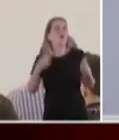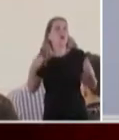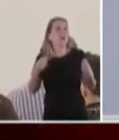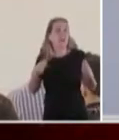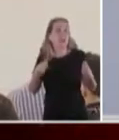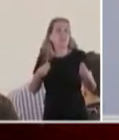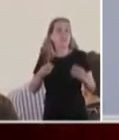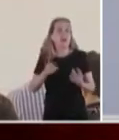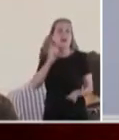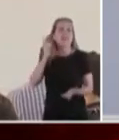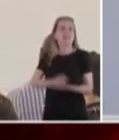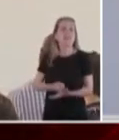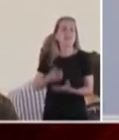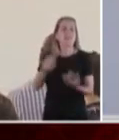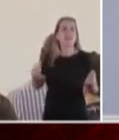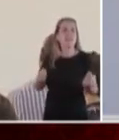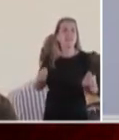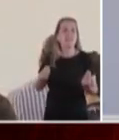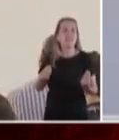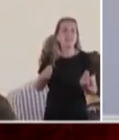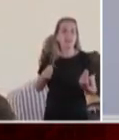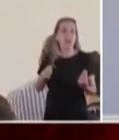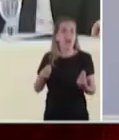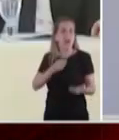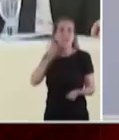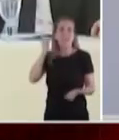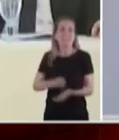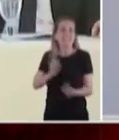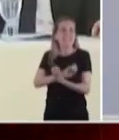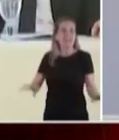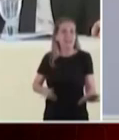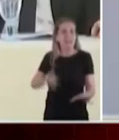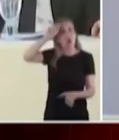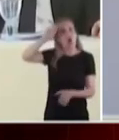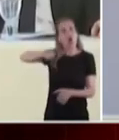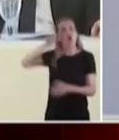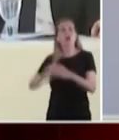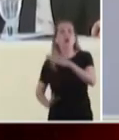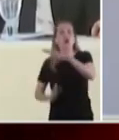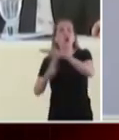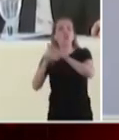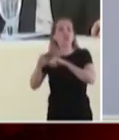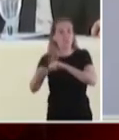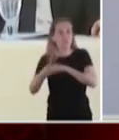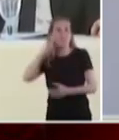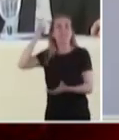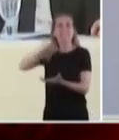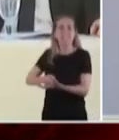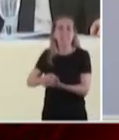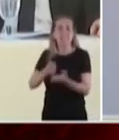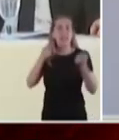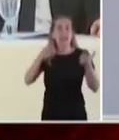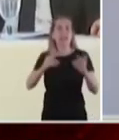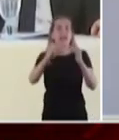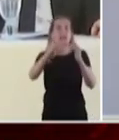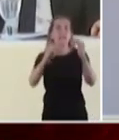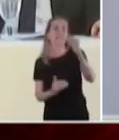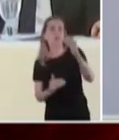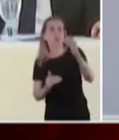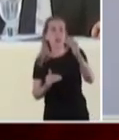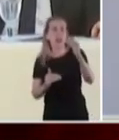usted no puede ser un orden judicial y menos una orden que emana del supremo tribunal eso